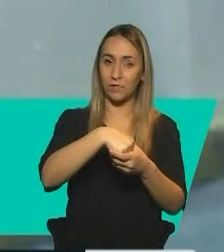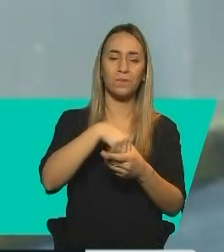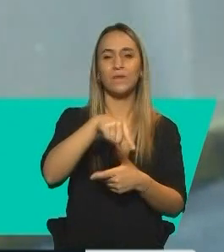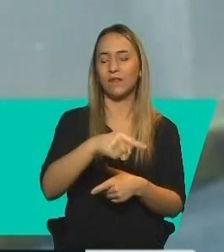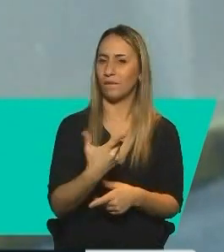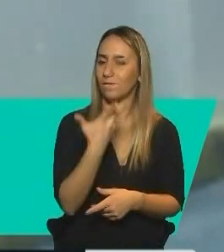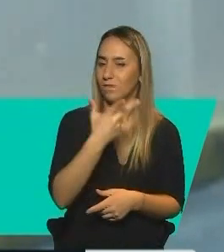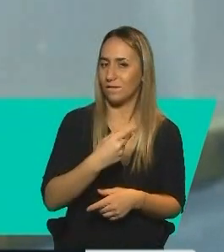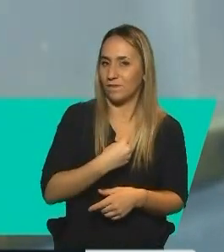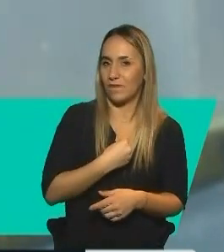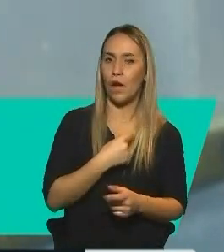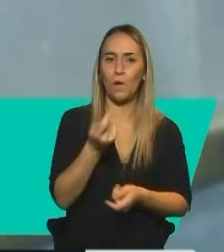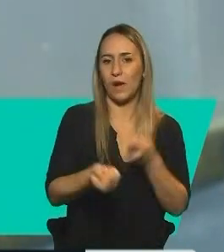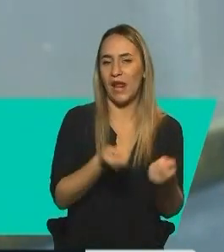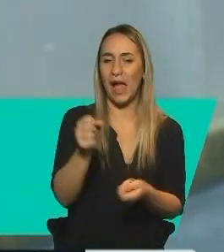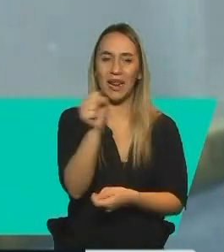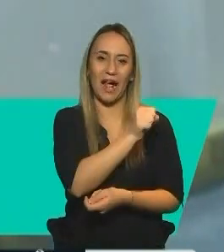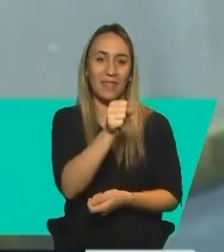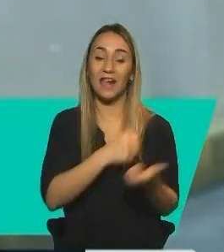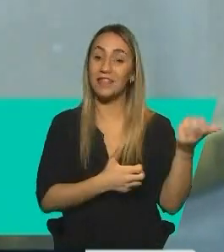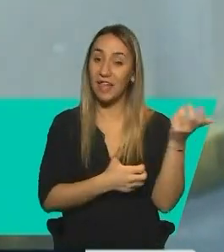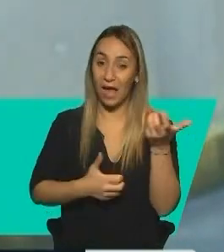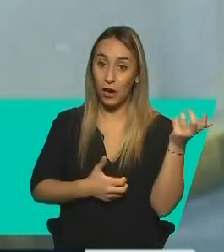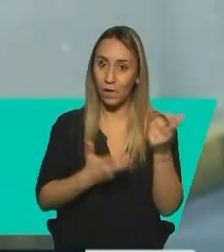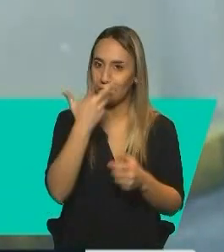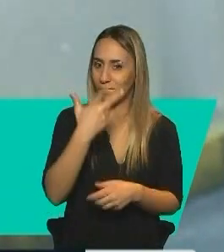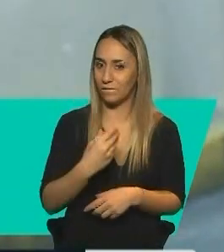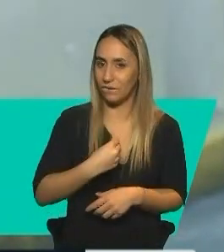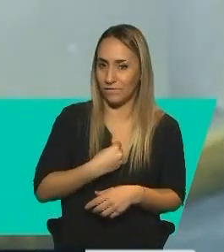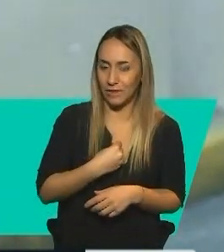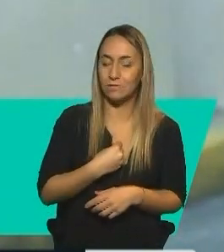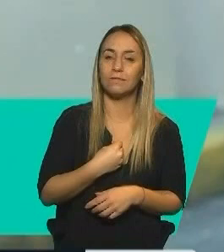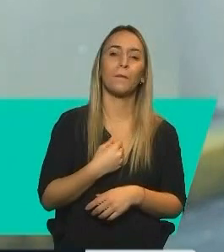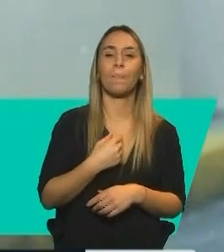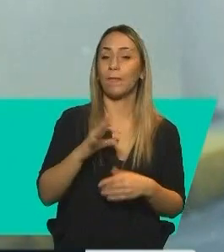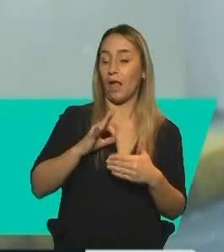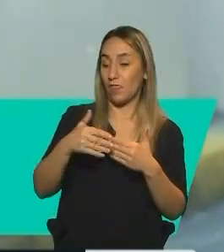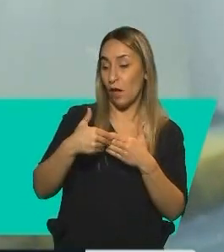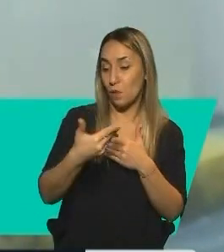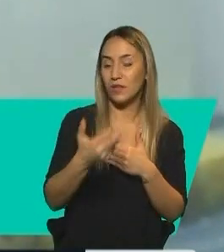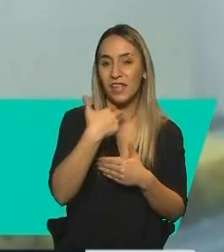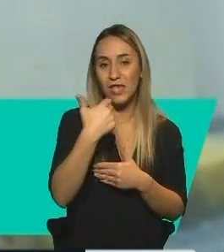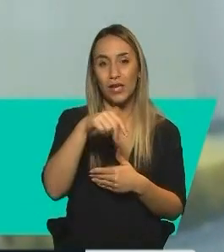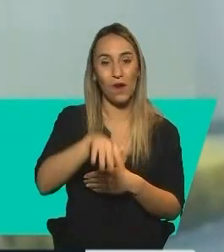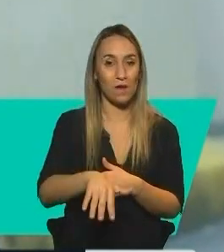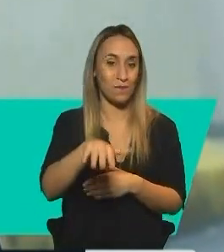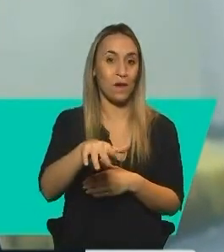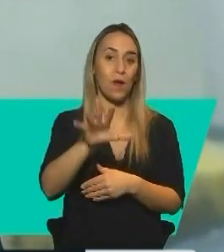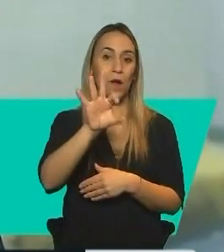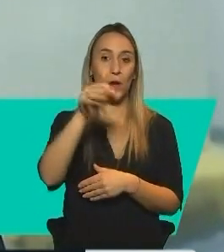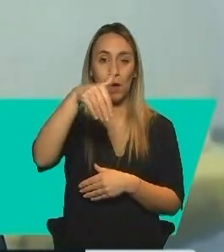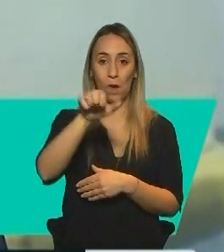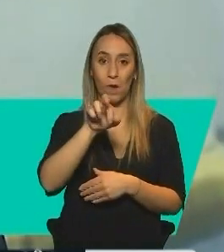hobby bailar y cantar tango. Algunos años después, su hijo Omar encontró